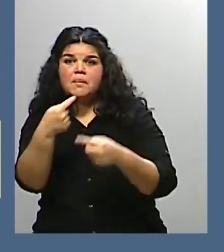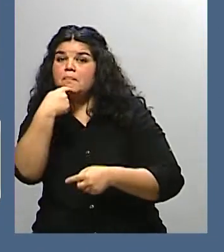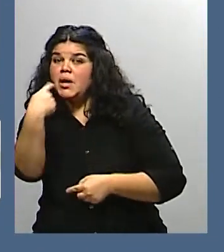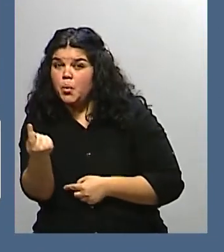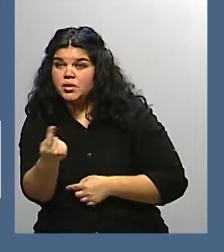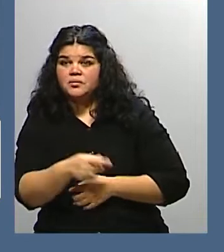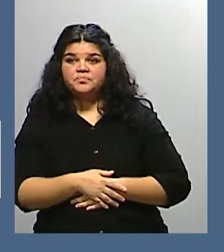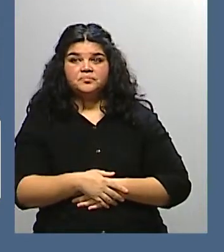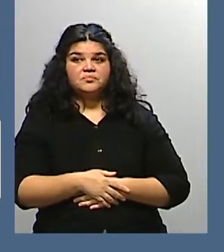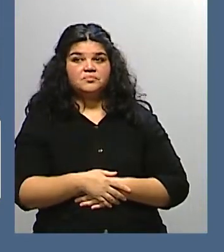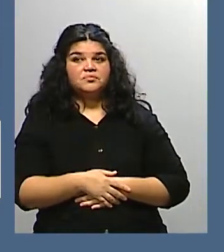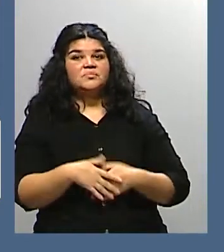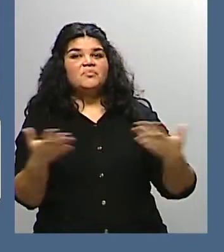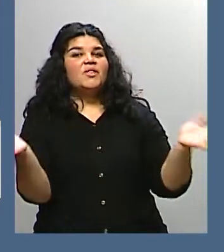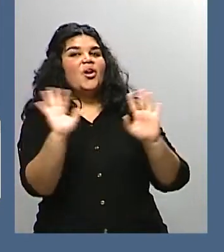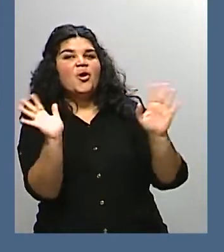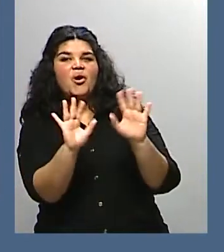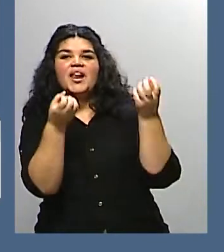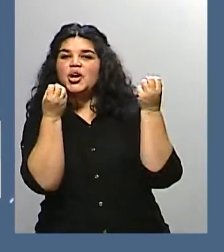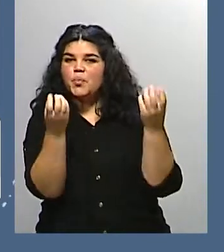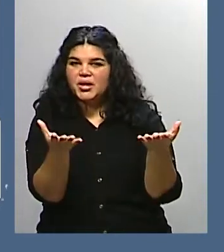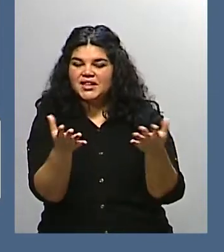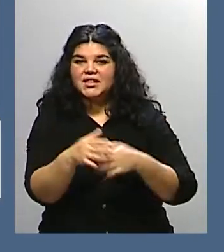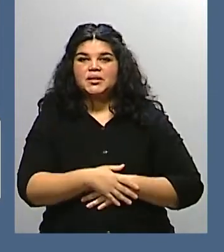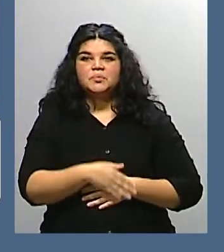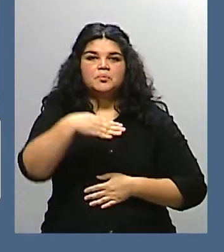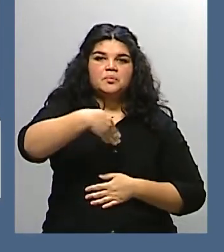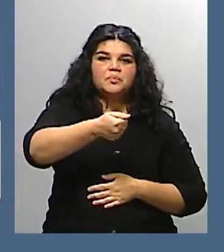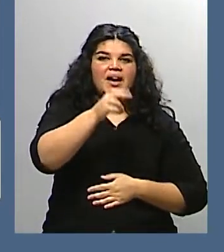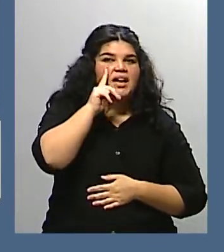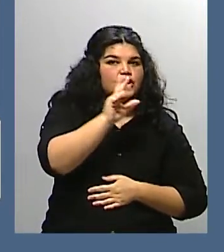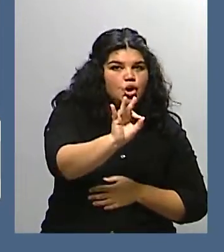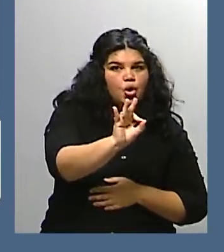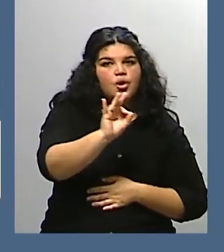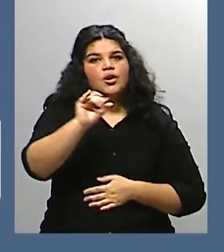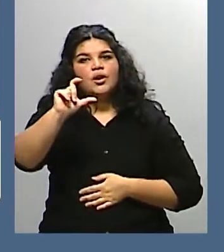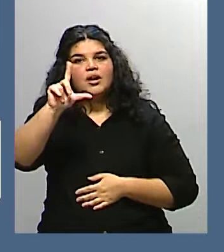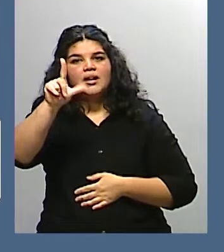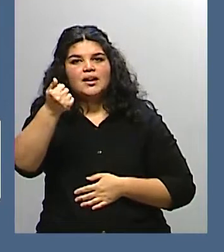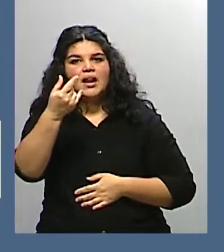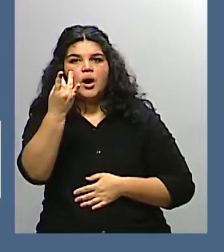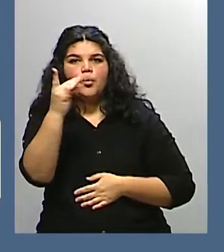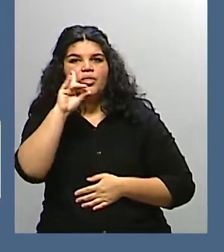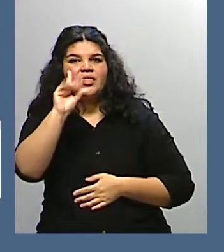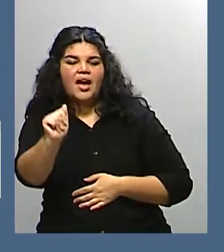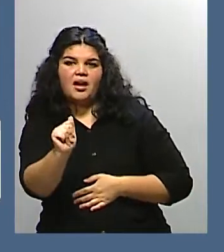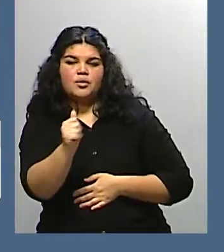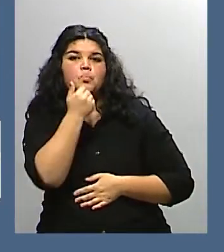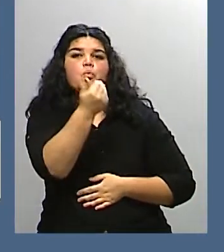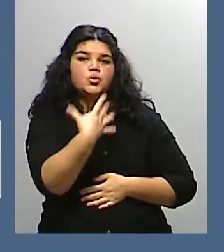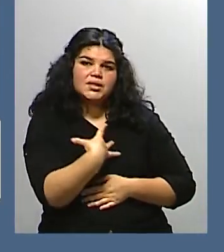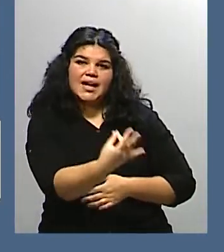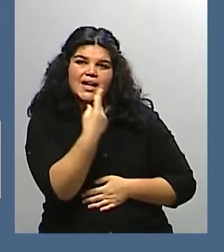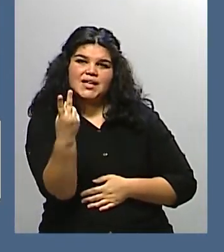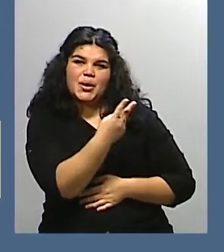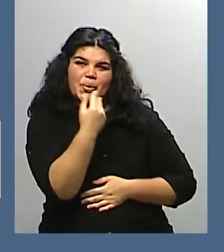Bueno, buenos, ¿cómo están ustedes, Muy bien. Mario y Claudia? Gracias por la invitación. No, por Sí, favor. realmente la situación